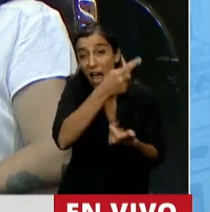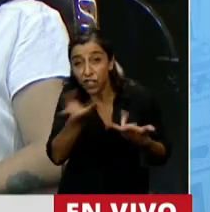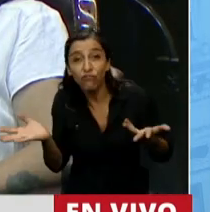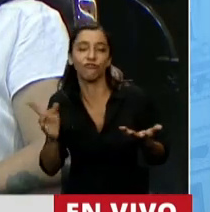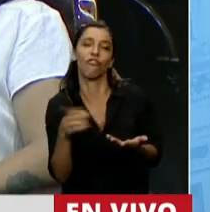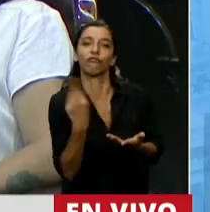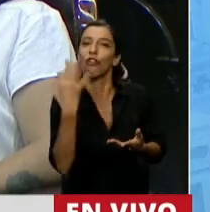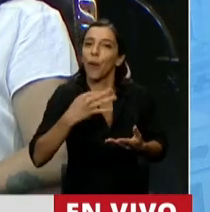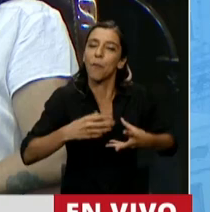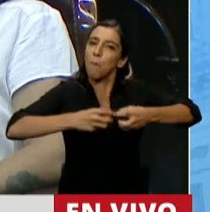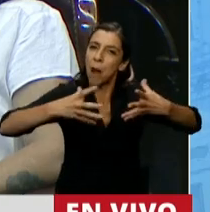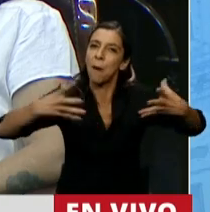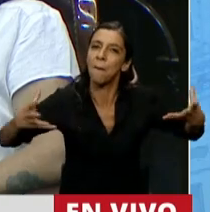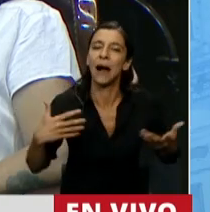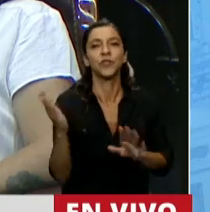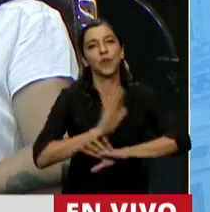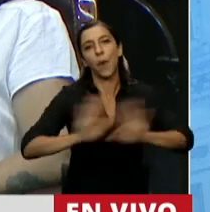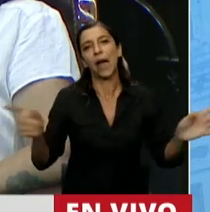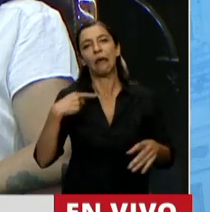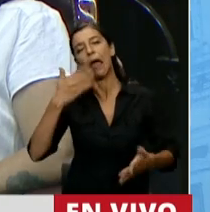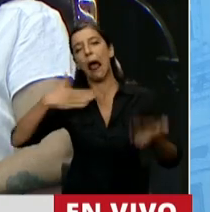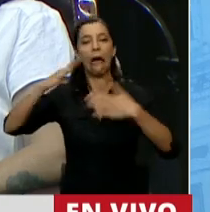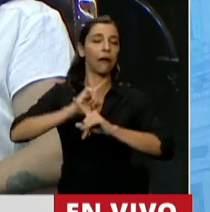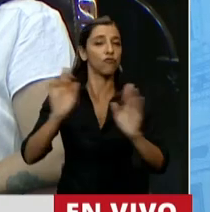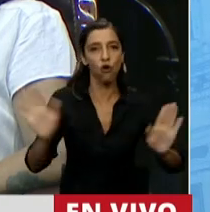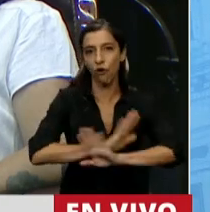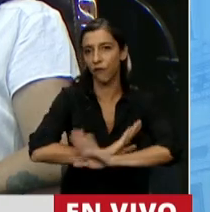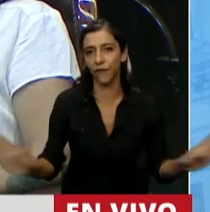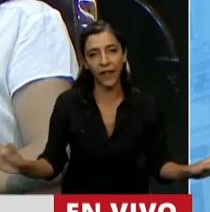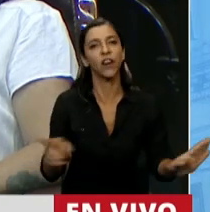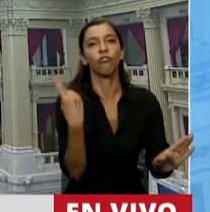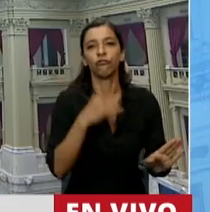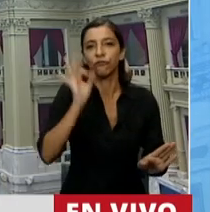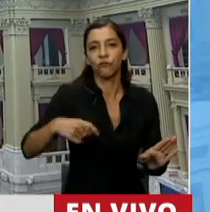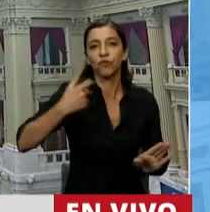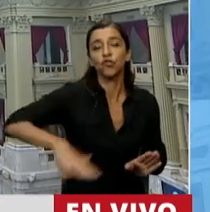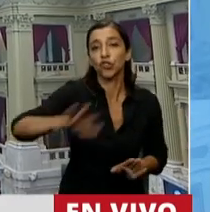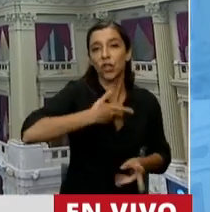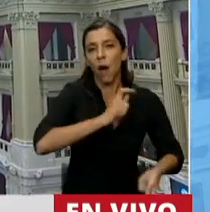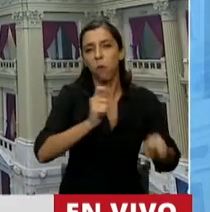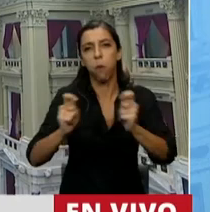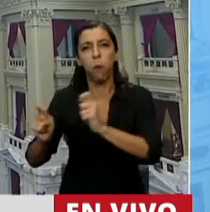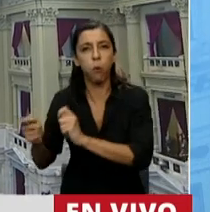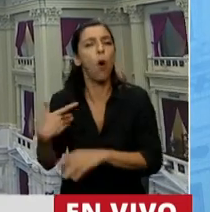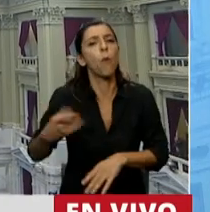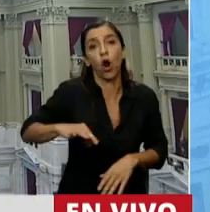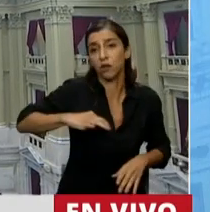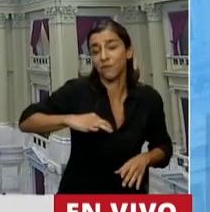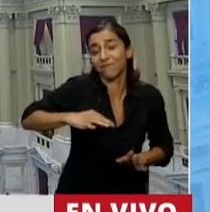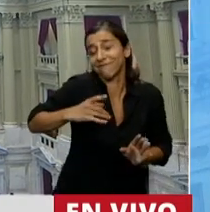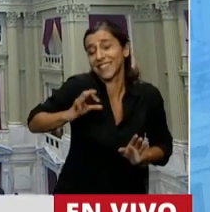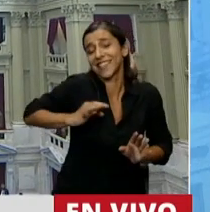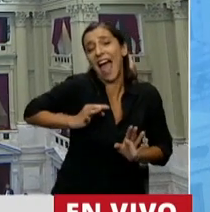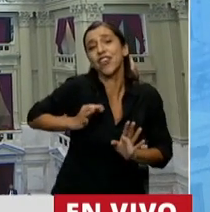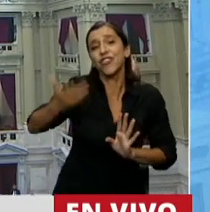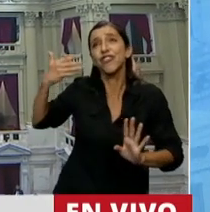de lado la hipocresía, que tenemos que reconocer que esas transformaciones sociales que fueron impulsadas por todas esas mujeres a lo largo de nuestra historia tienen que